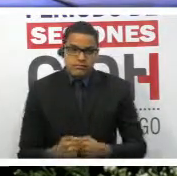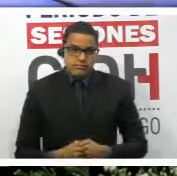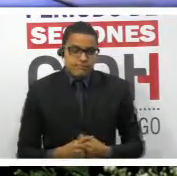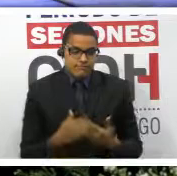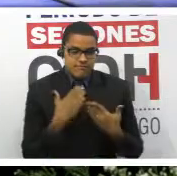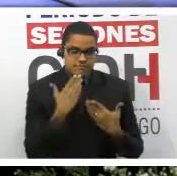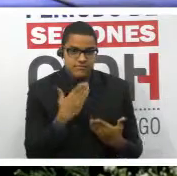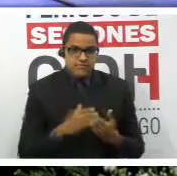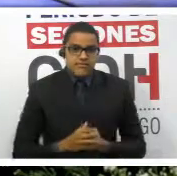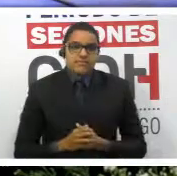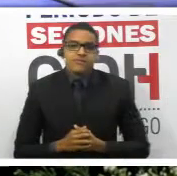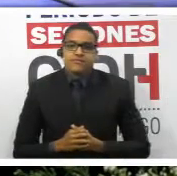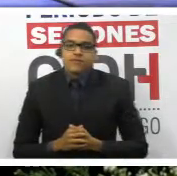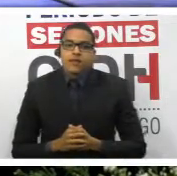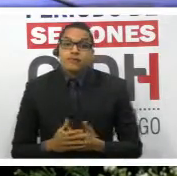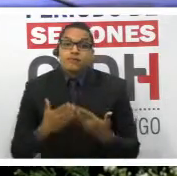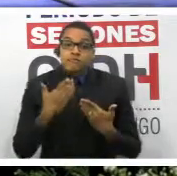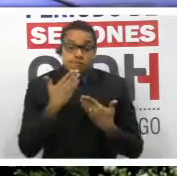incluso